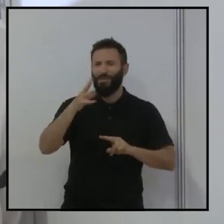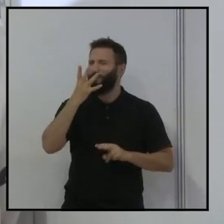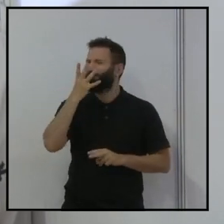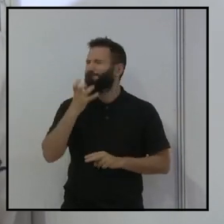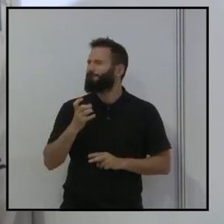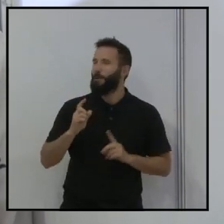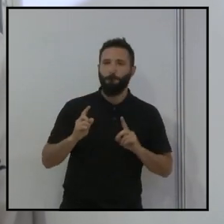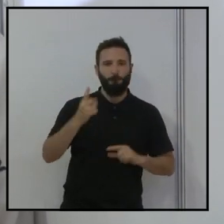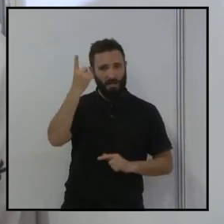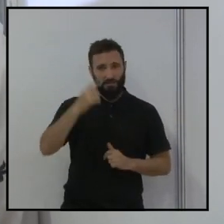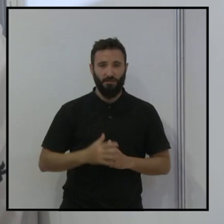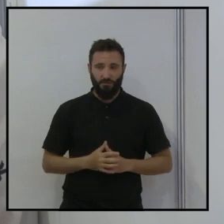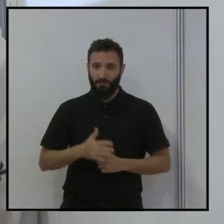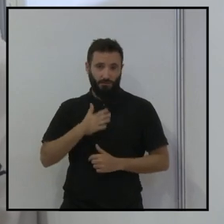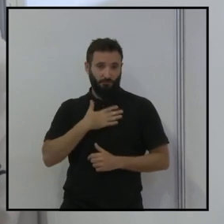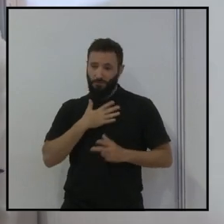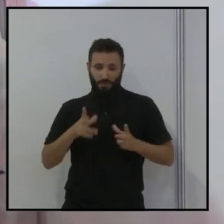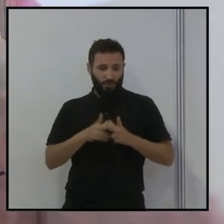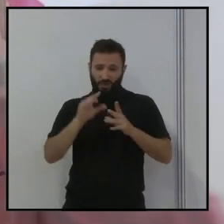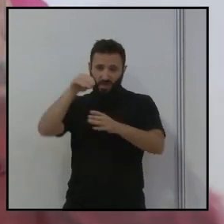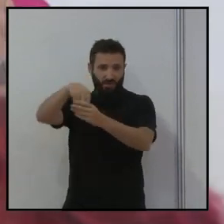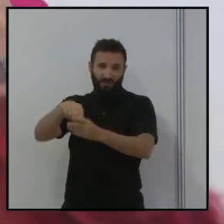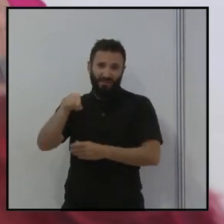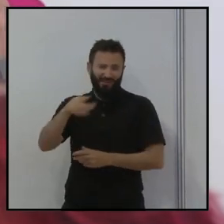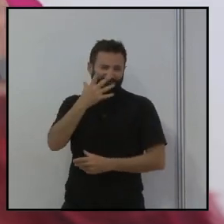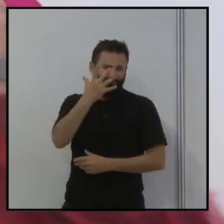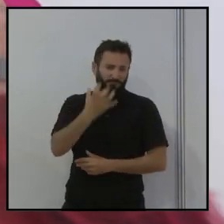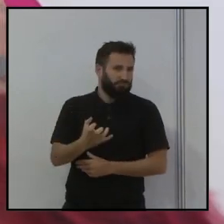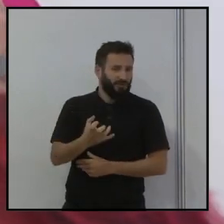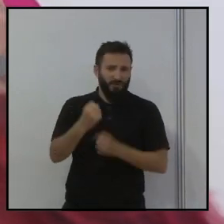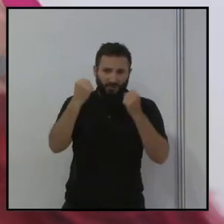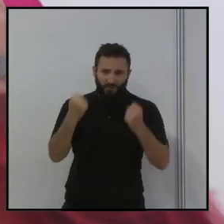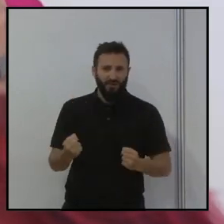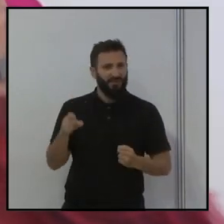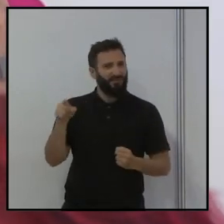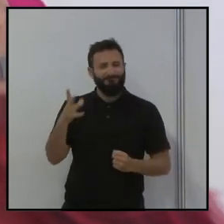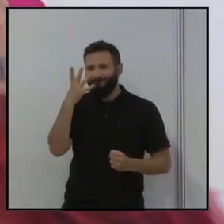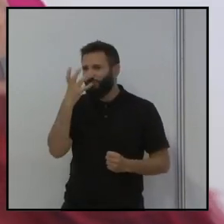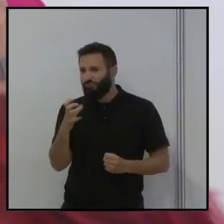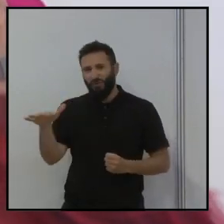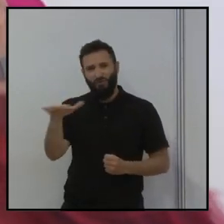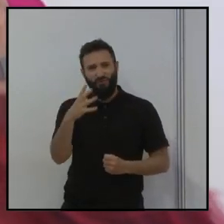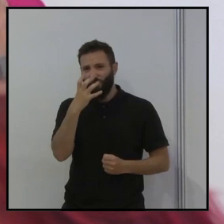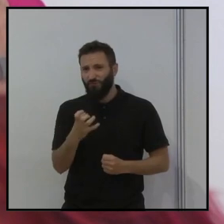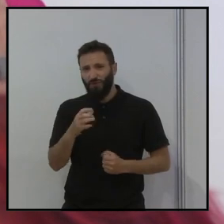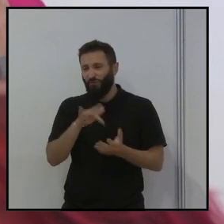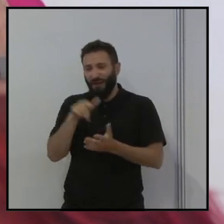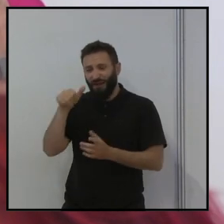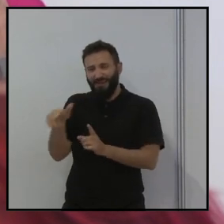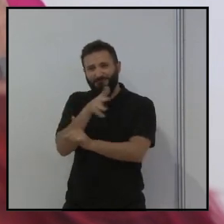¿no? Que tenemos en nuestra sociedad. Son sitios muy tristes. donde lo que se produce es